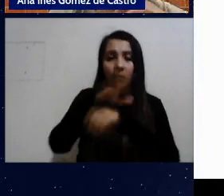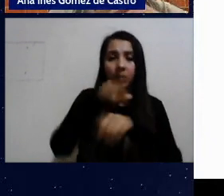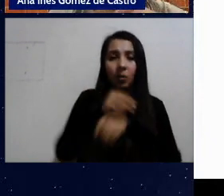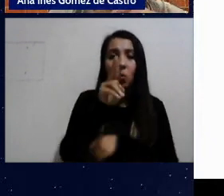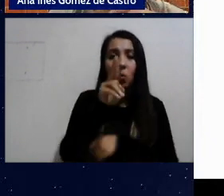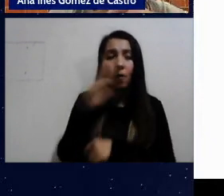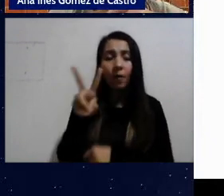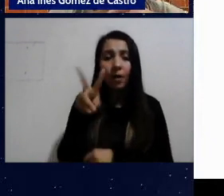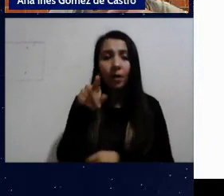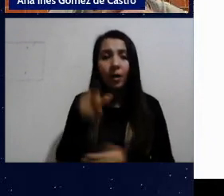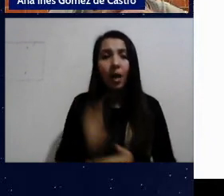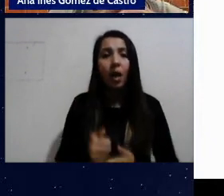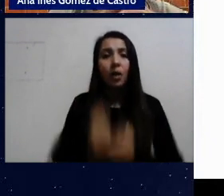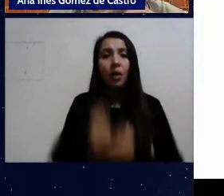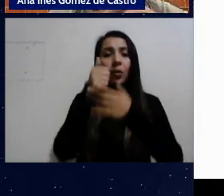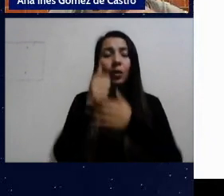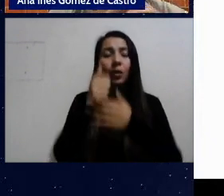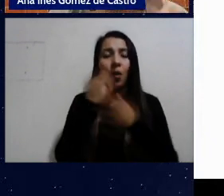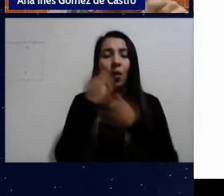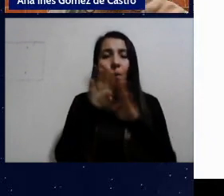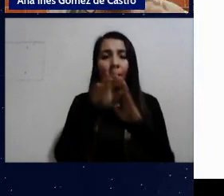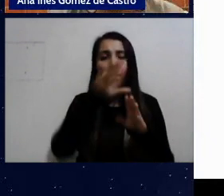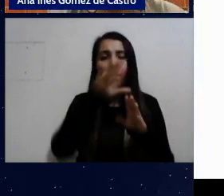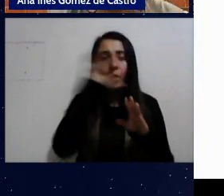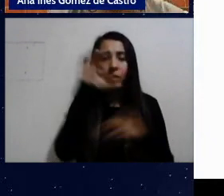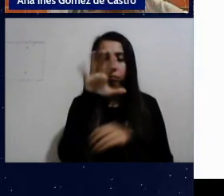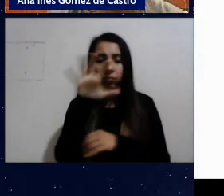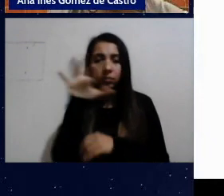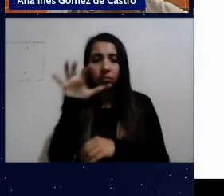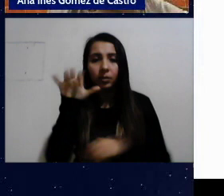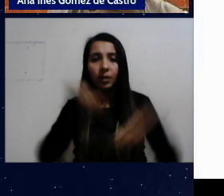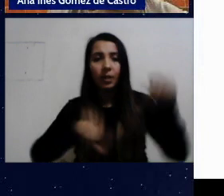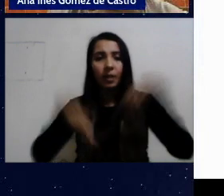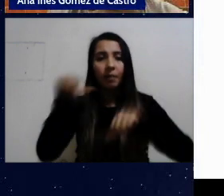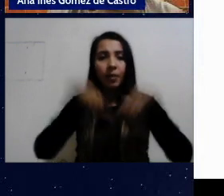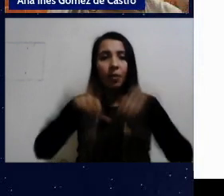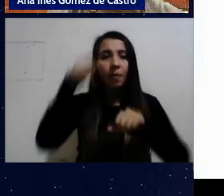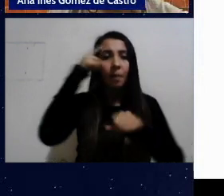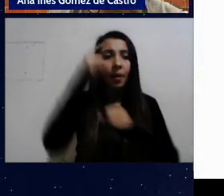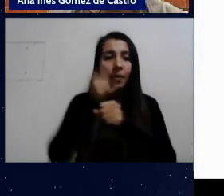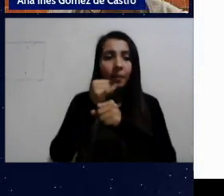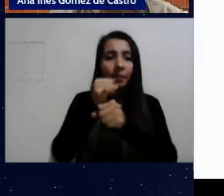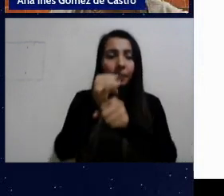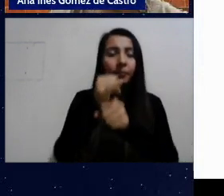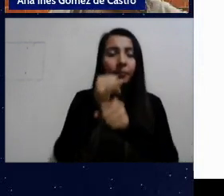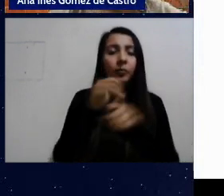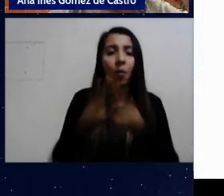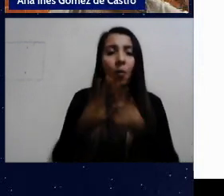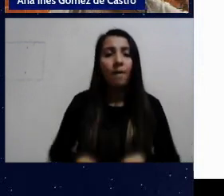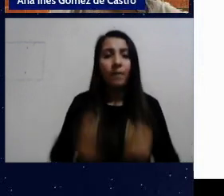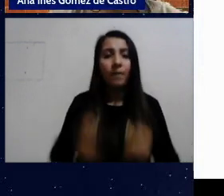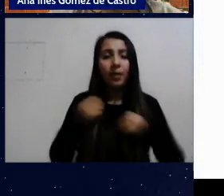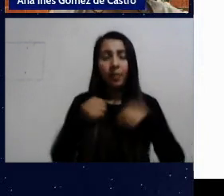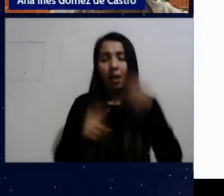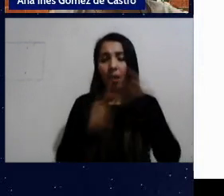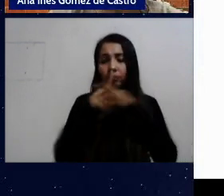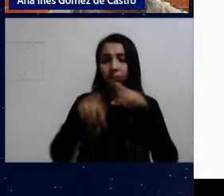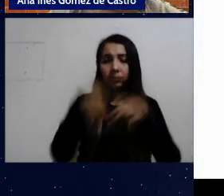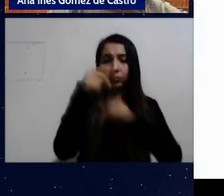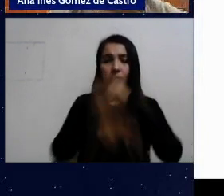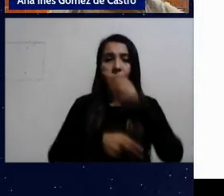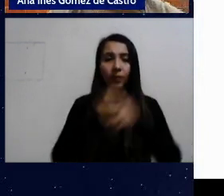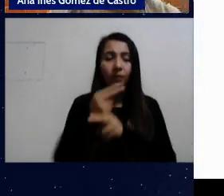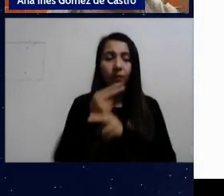estudiar la emergencia de la vida en el universo y, por tanto, tenemos que comprender las fuentes de radiación ultravioleta y su